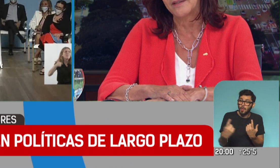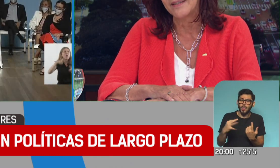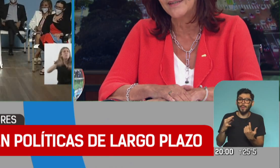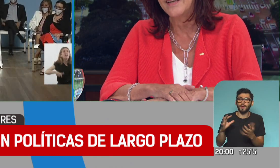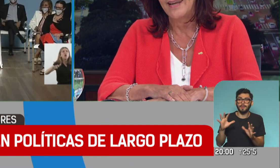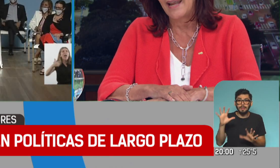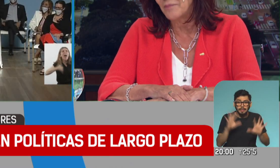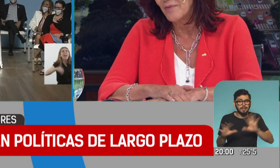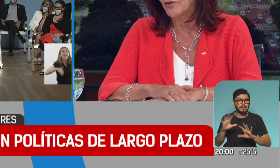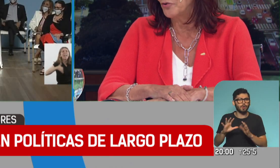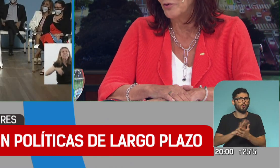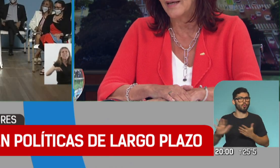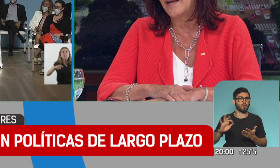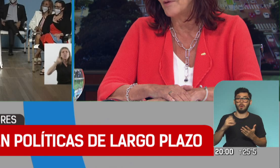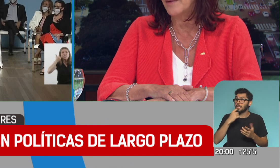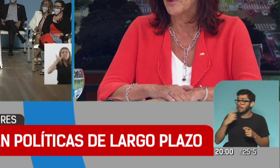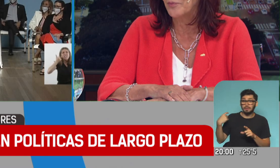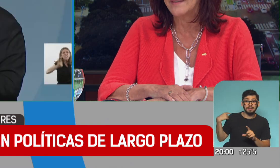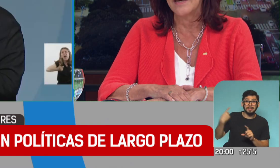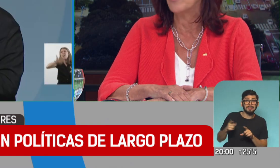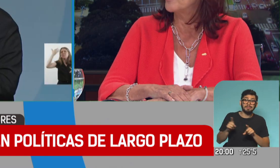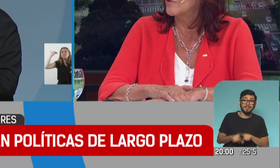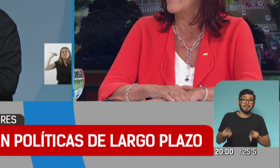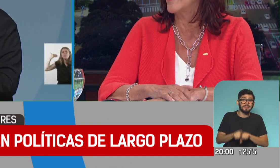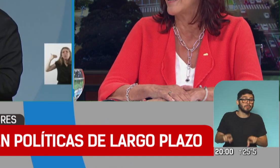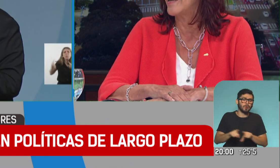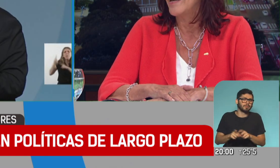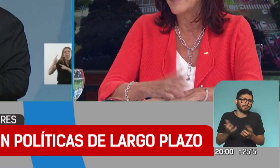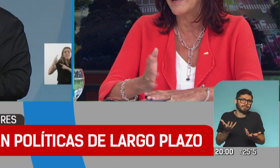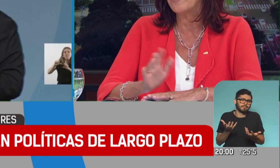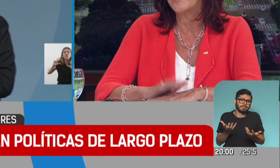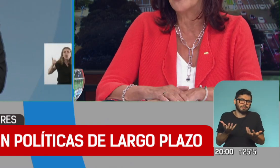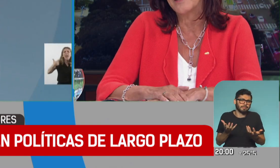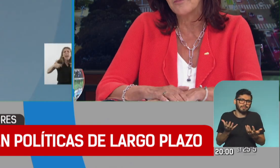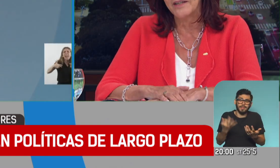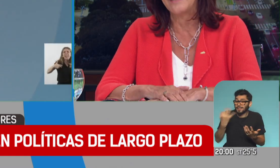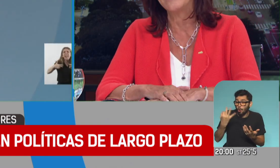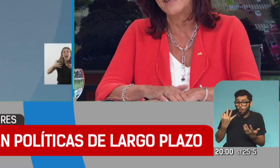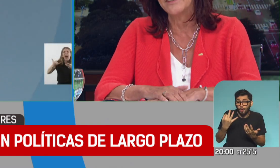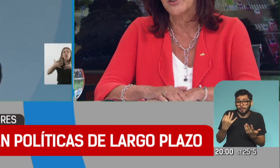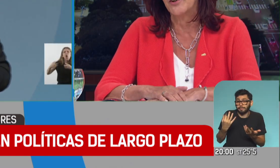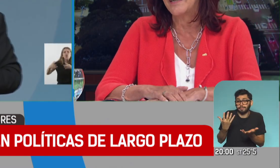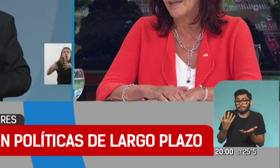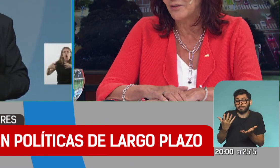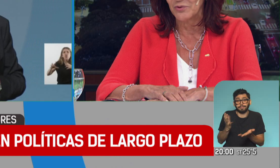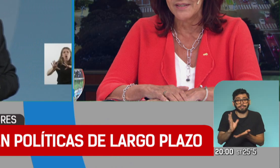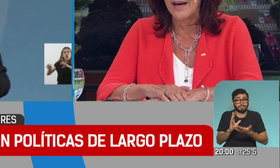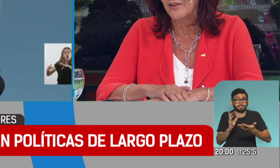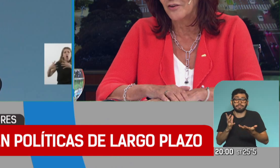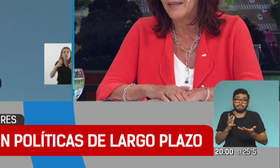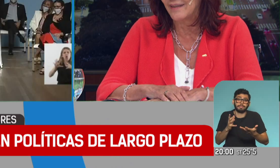a repetir las mismas conductas las mismas propuestas es muy probable que que nos quedemos en el intento en el